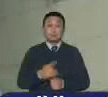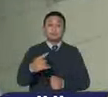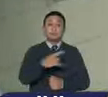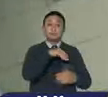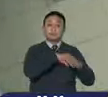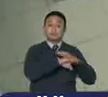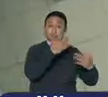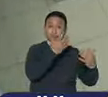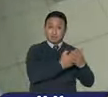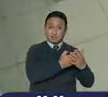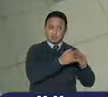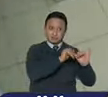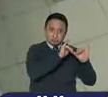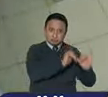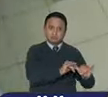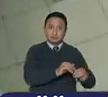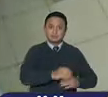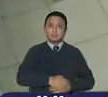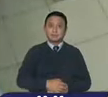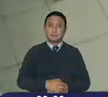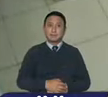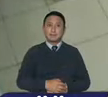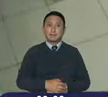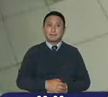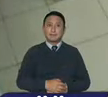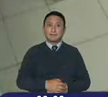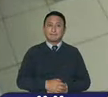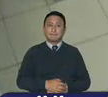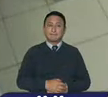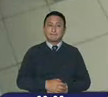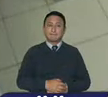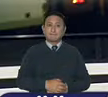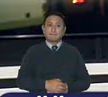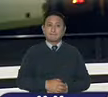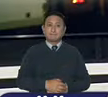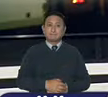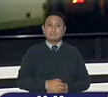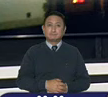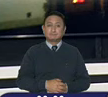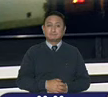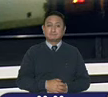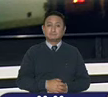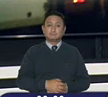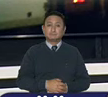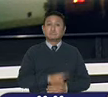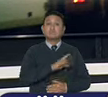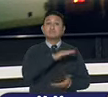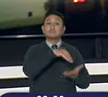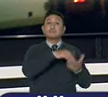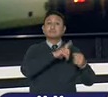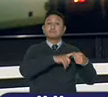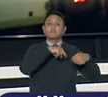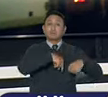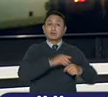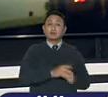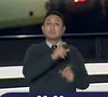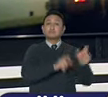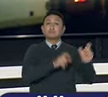condena completa. Informó Adriana Peralta. En el centro de Quito fueron detenidos